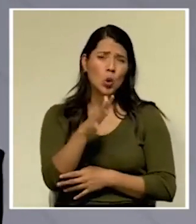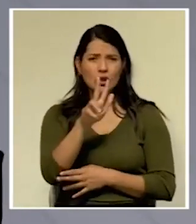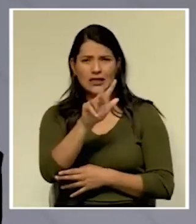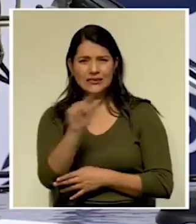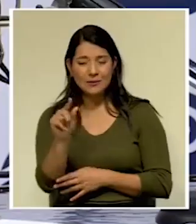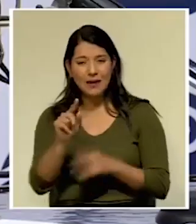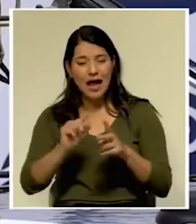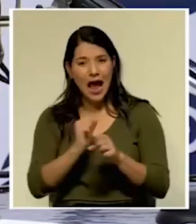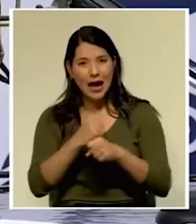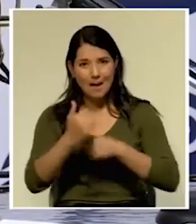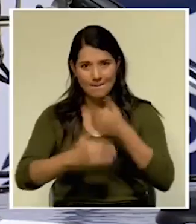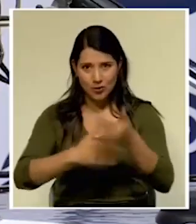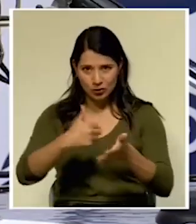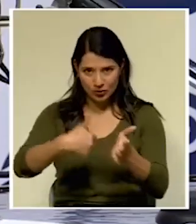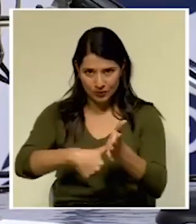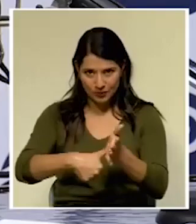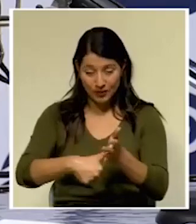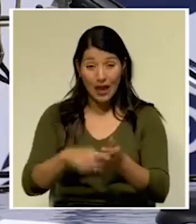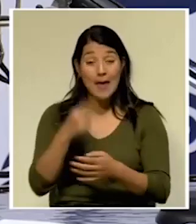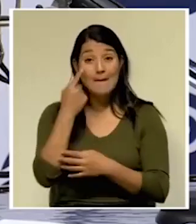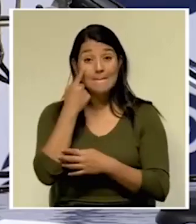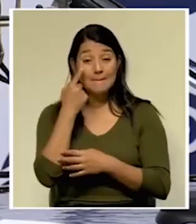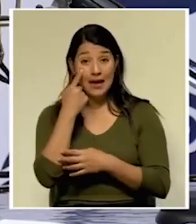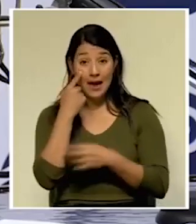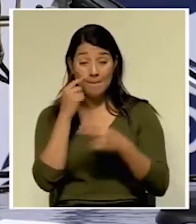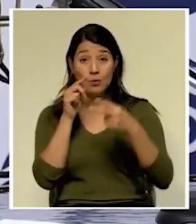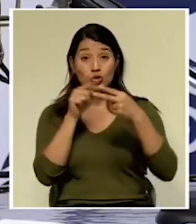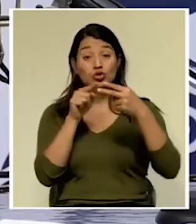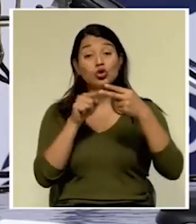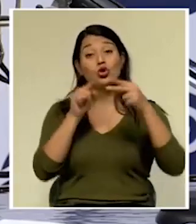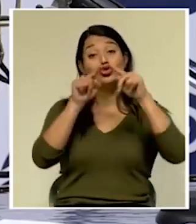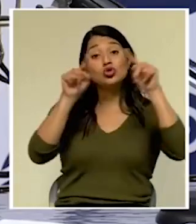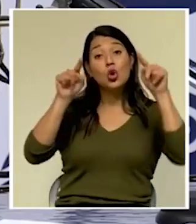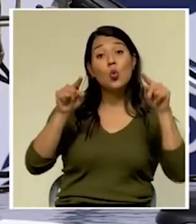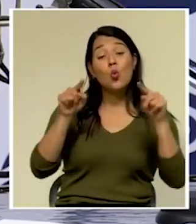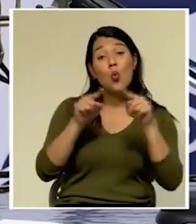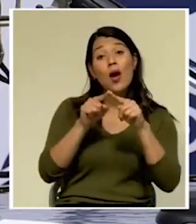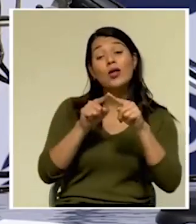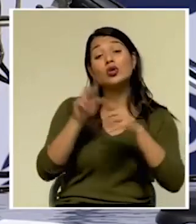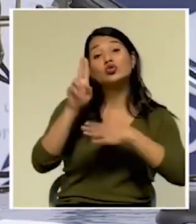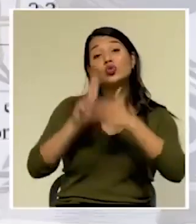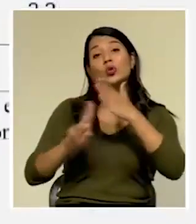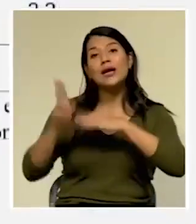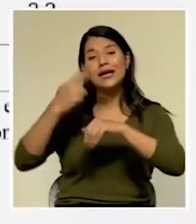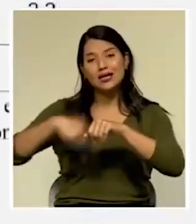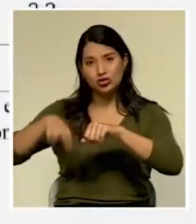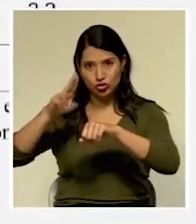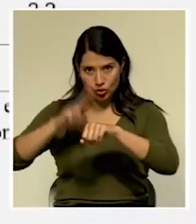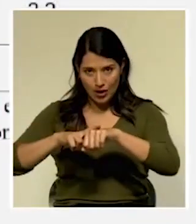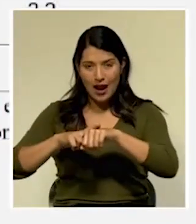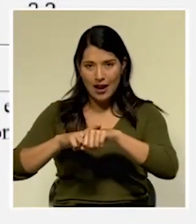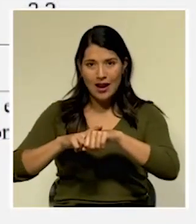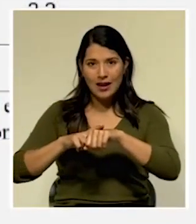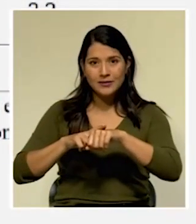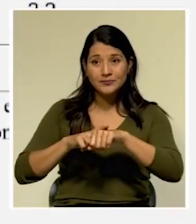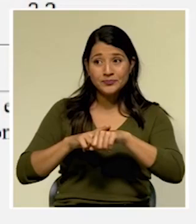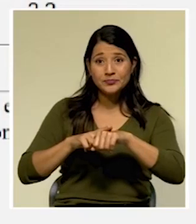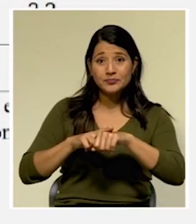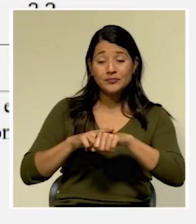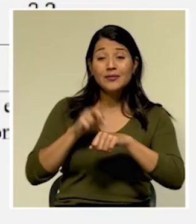electoral. Veamos dos cuadros de IDESPO de la Universidad Nacional que nos refieren a la intención de voto y a las